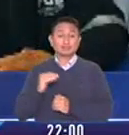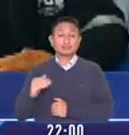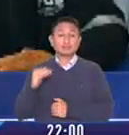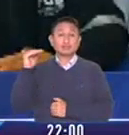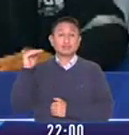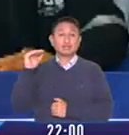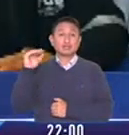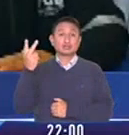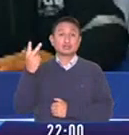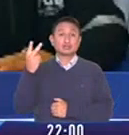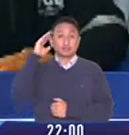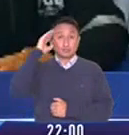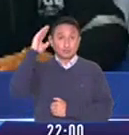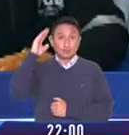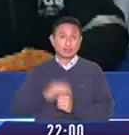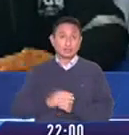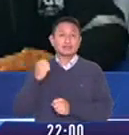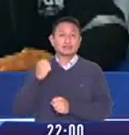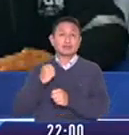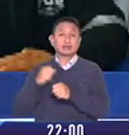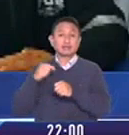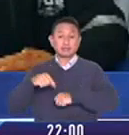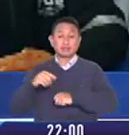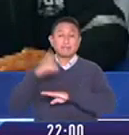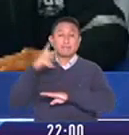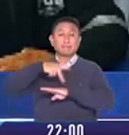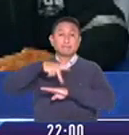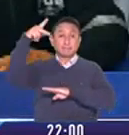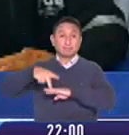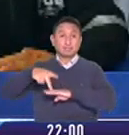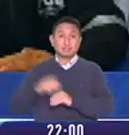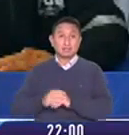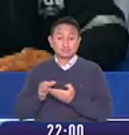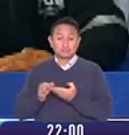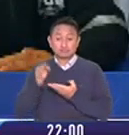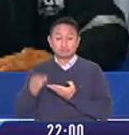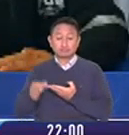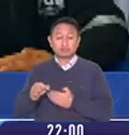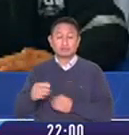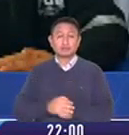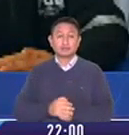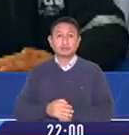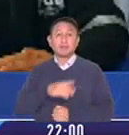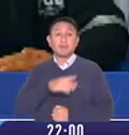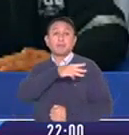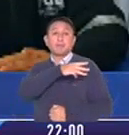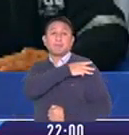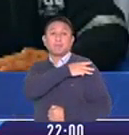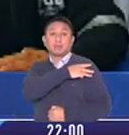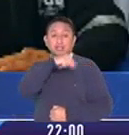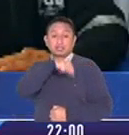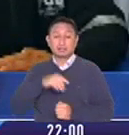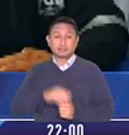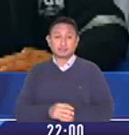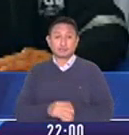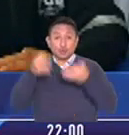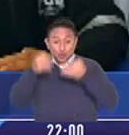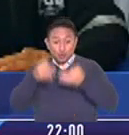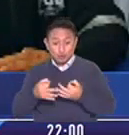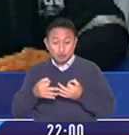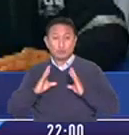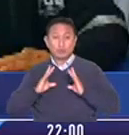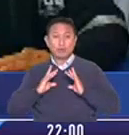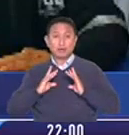policía. Él laboraba en la subzona Pichincha, en el distrito Rumiñahui y Mejía. Se encontraba con sus días de descanso